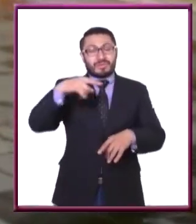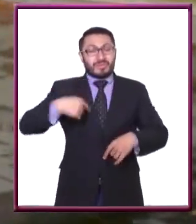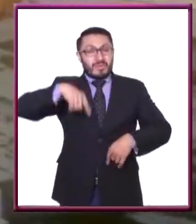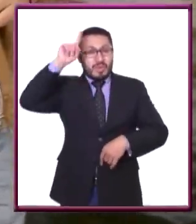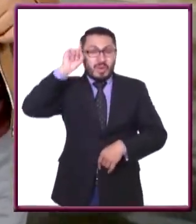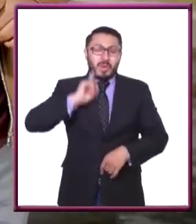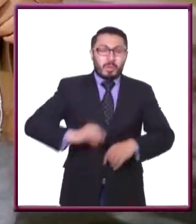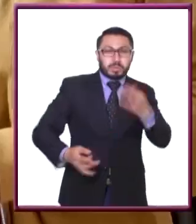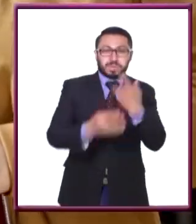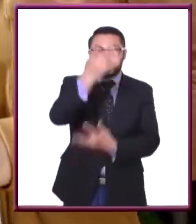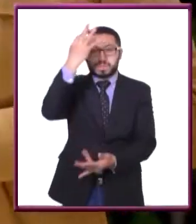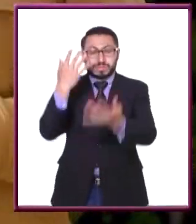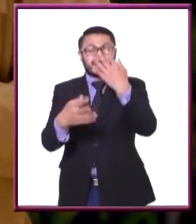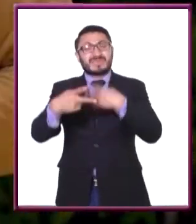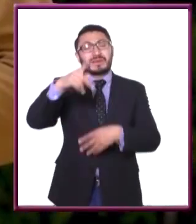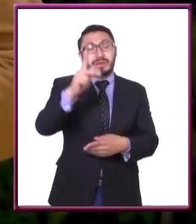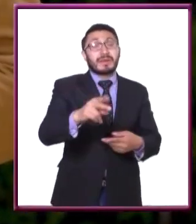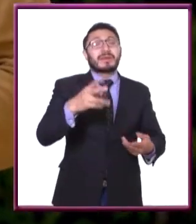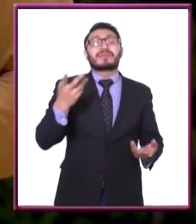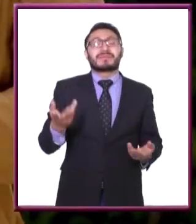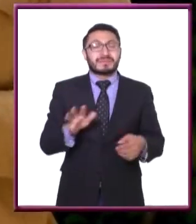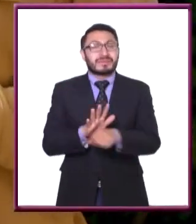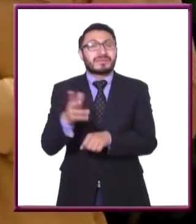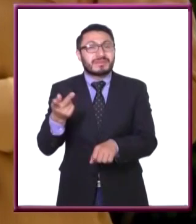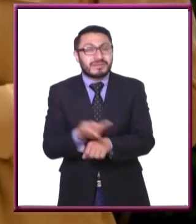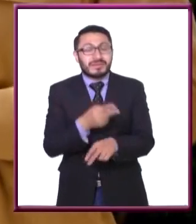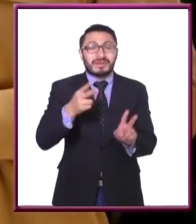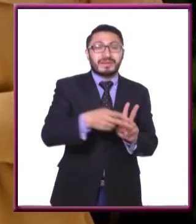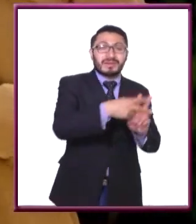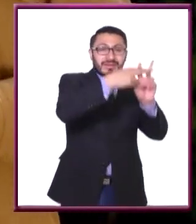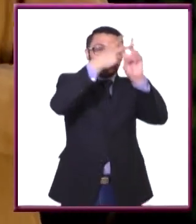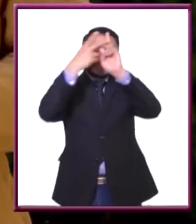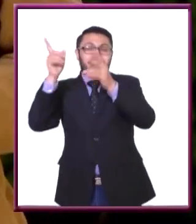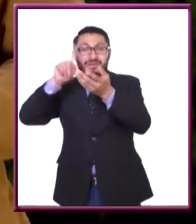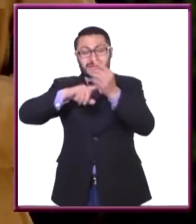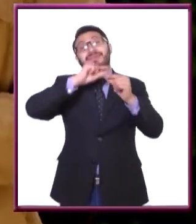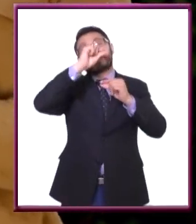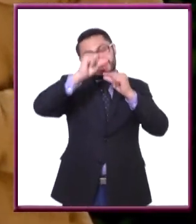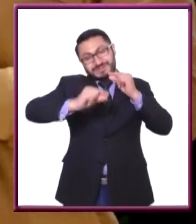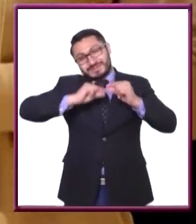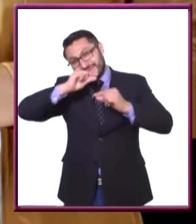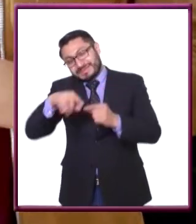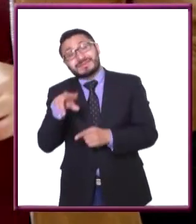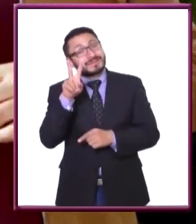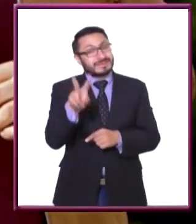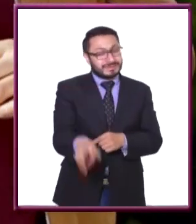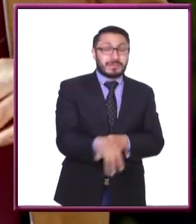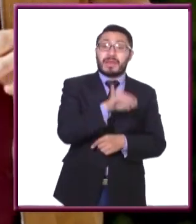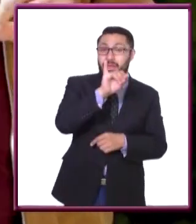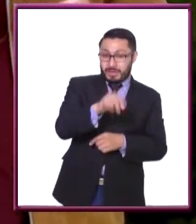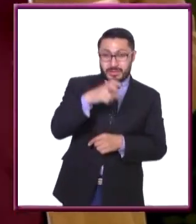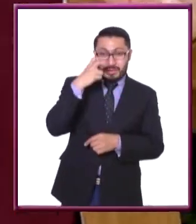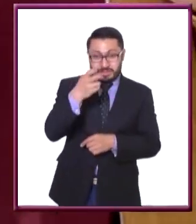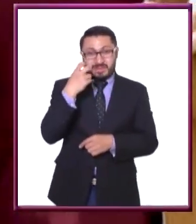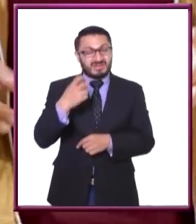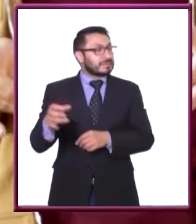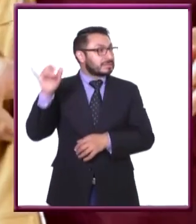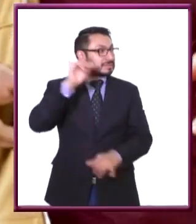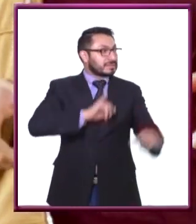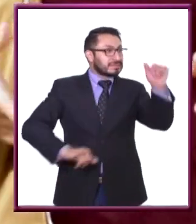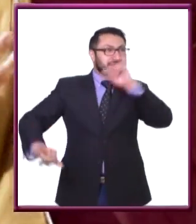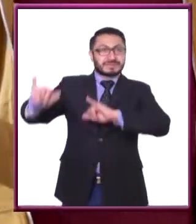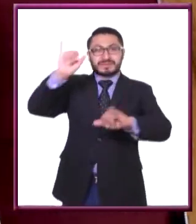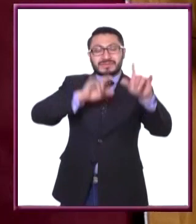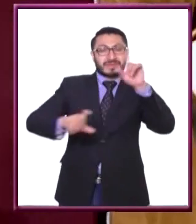mujer en llamas. Oye, pero al revés ocurre. Las estrellas están formadas por átomos, ¿no? Sí, de hecho los